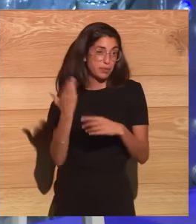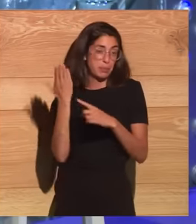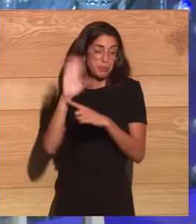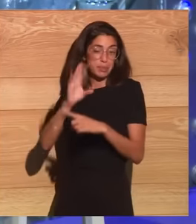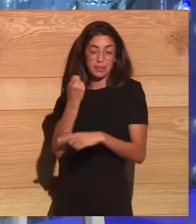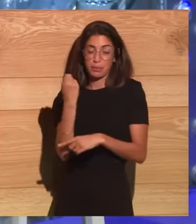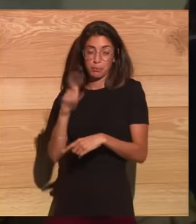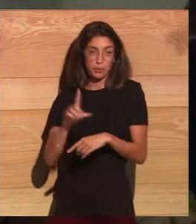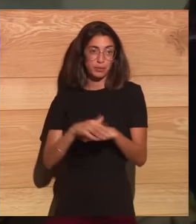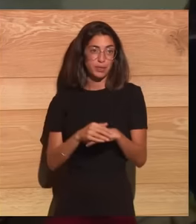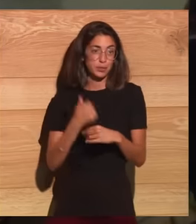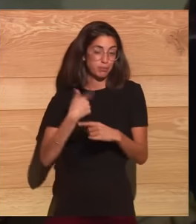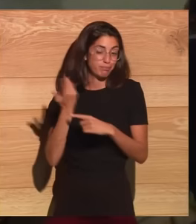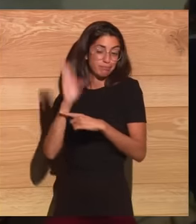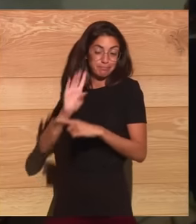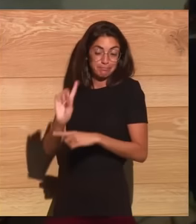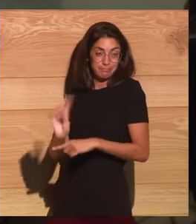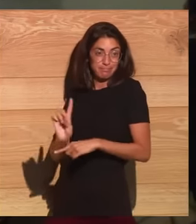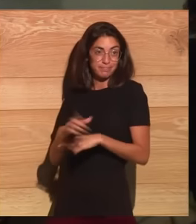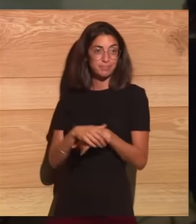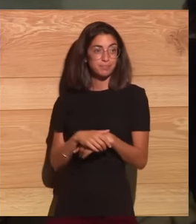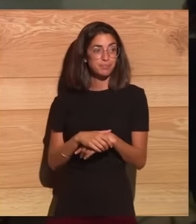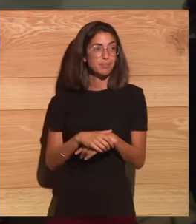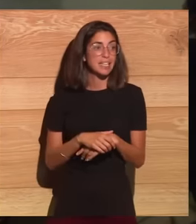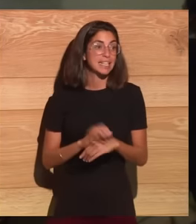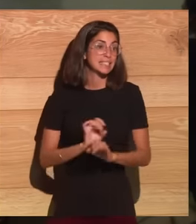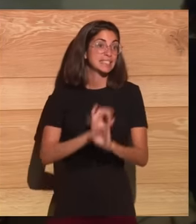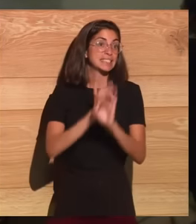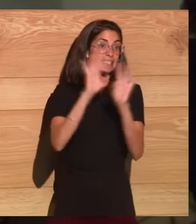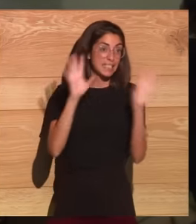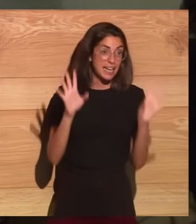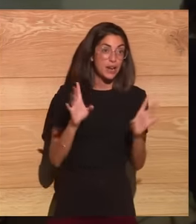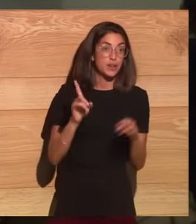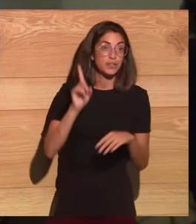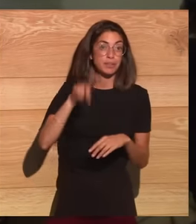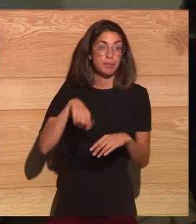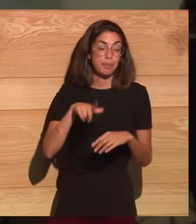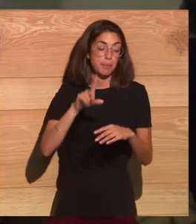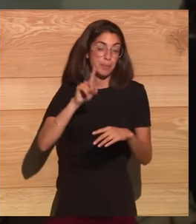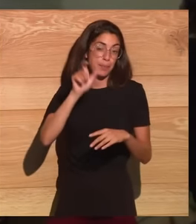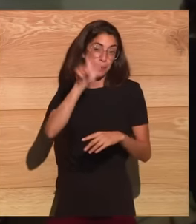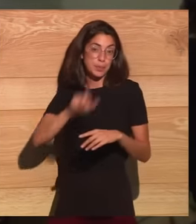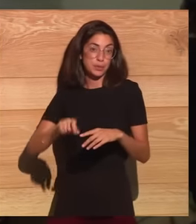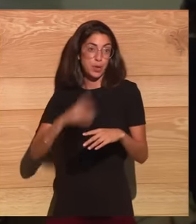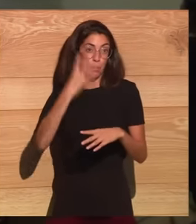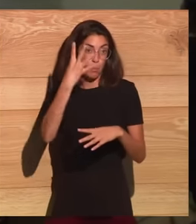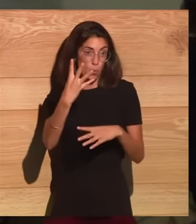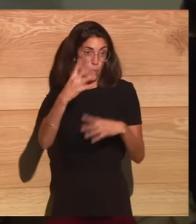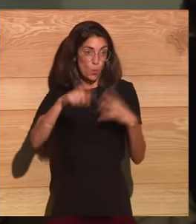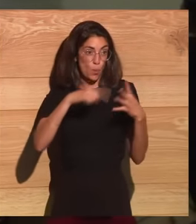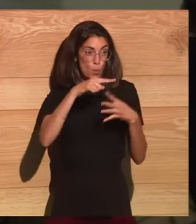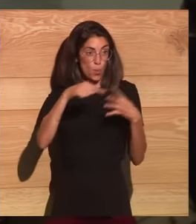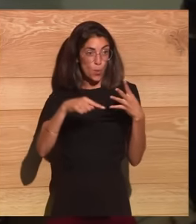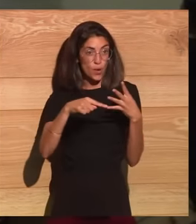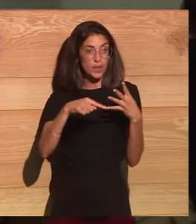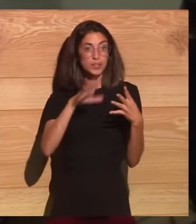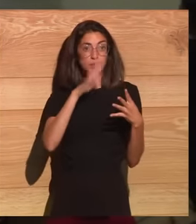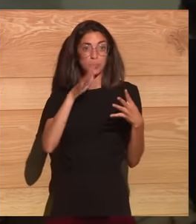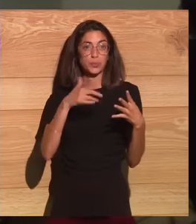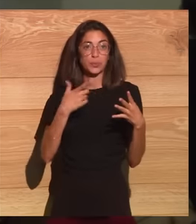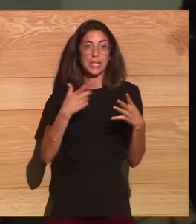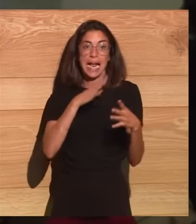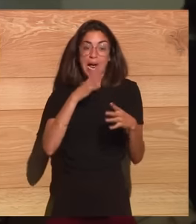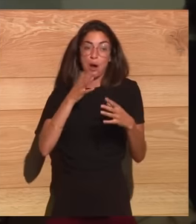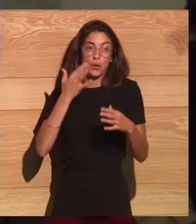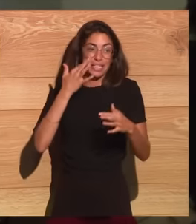lo presentaremos. Y por supuesto, nos falta una cuarta persona que está ahí seguramente muerta de nervios.